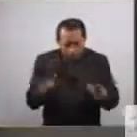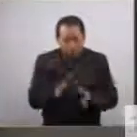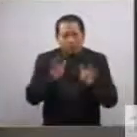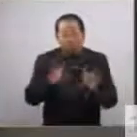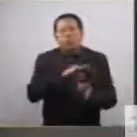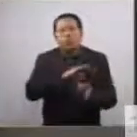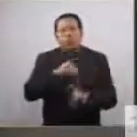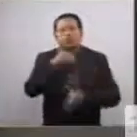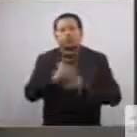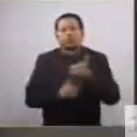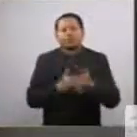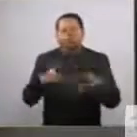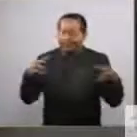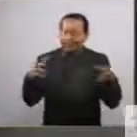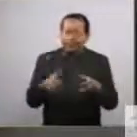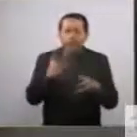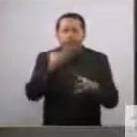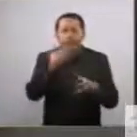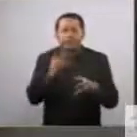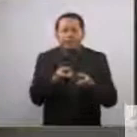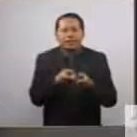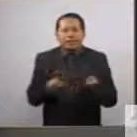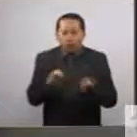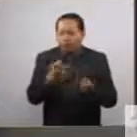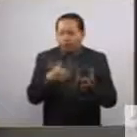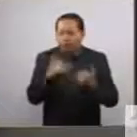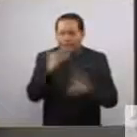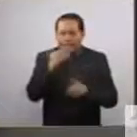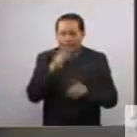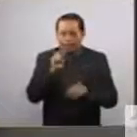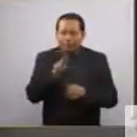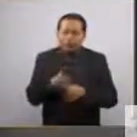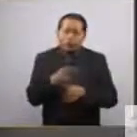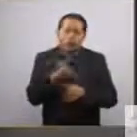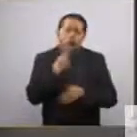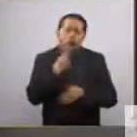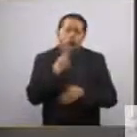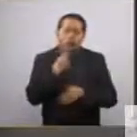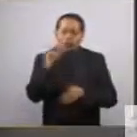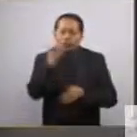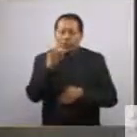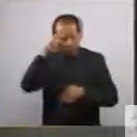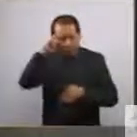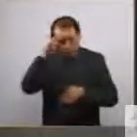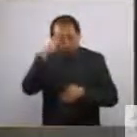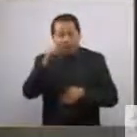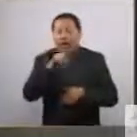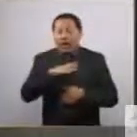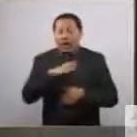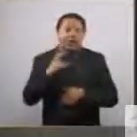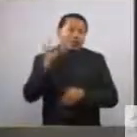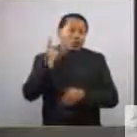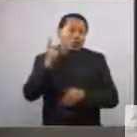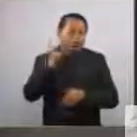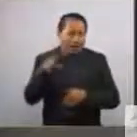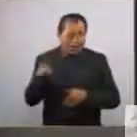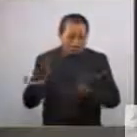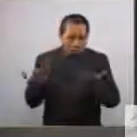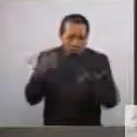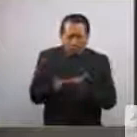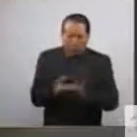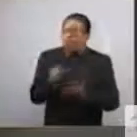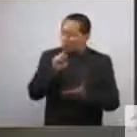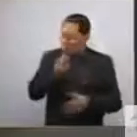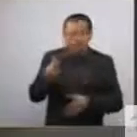la preservación, el desarrollo y uso de nuestras lenguas indígenas. Concuerdo con el diputado promovente de esta iniciativa que